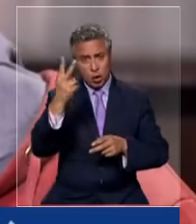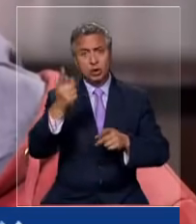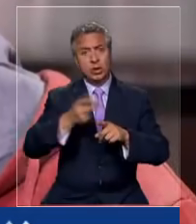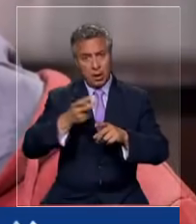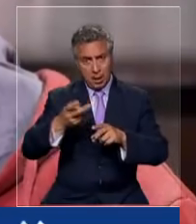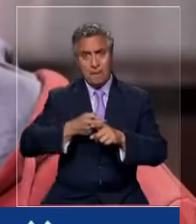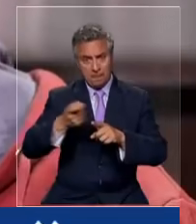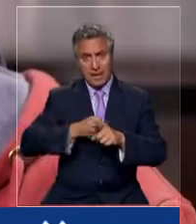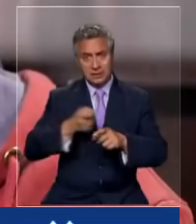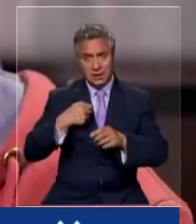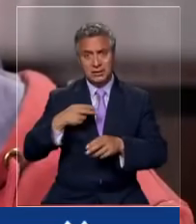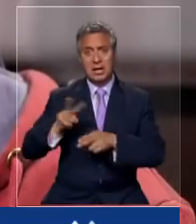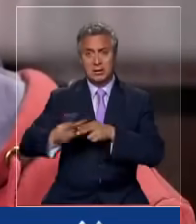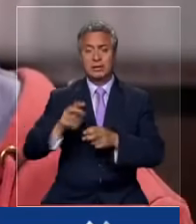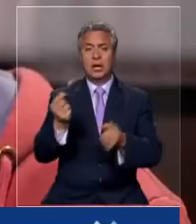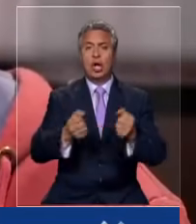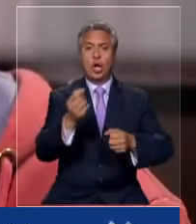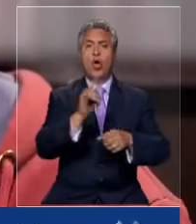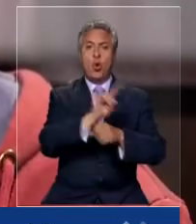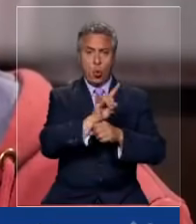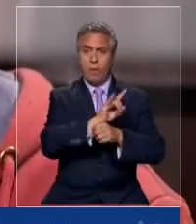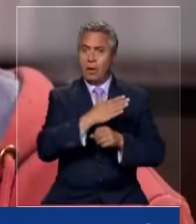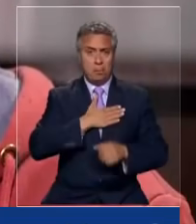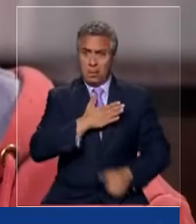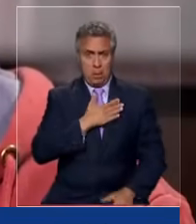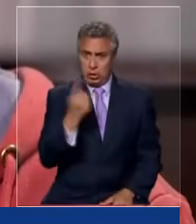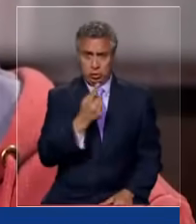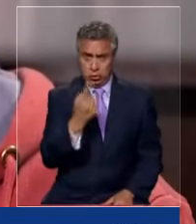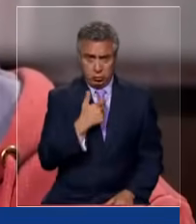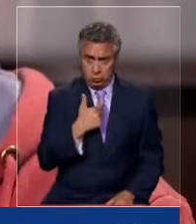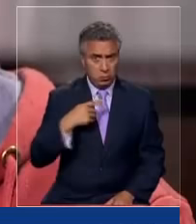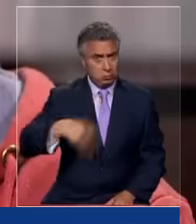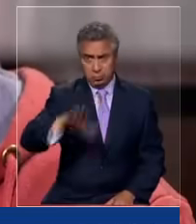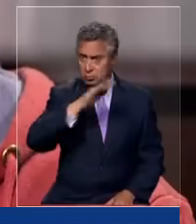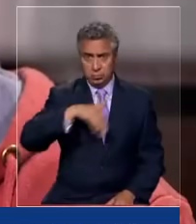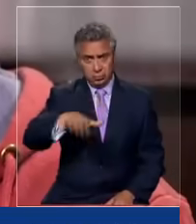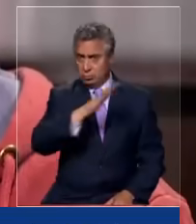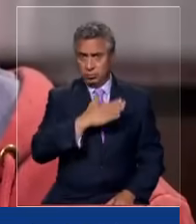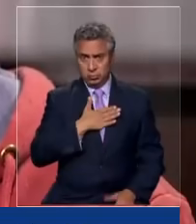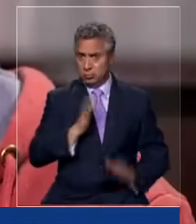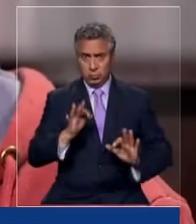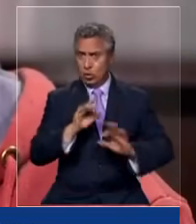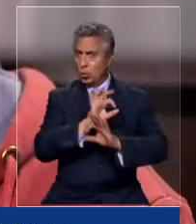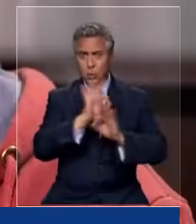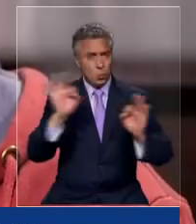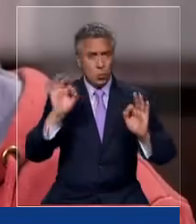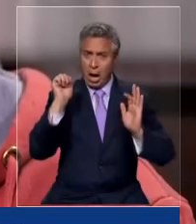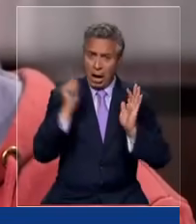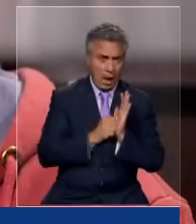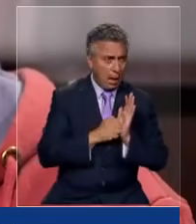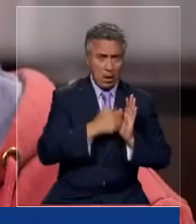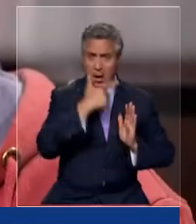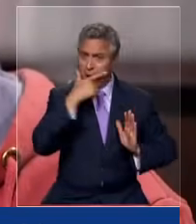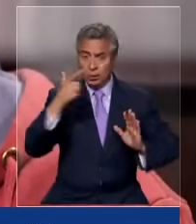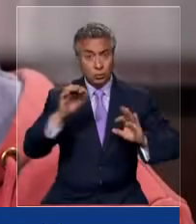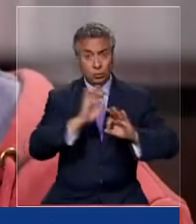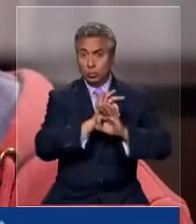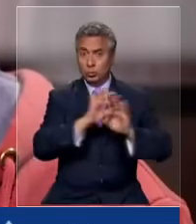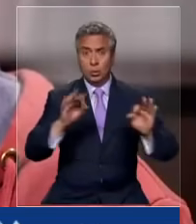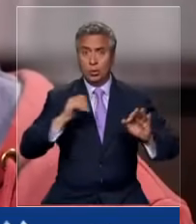vehículo para trabajando en Uber, siempre con mi cuenta original. Nunca un reclamo.